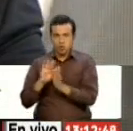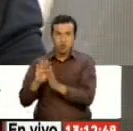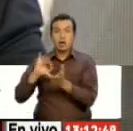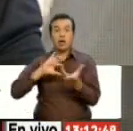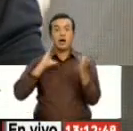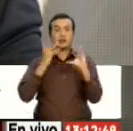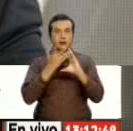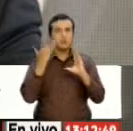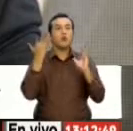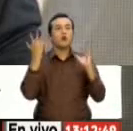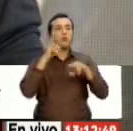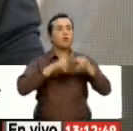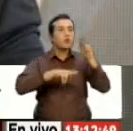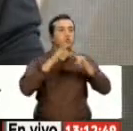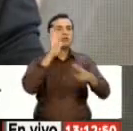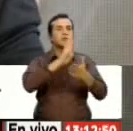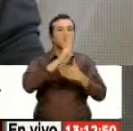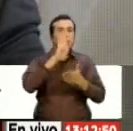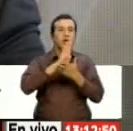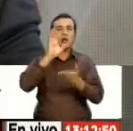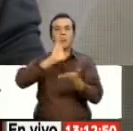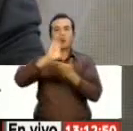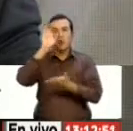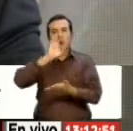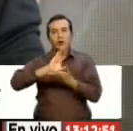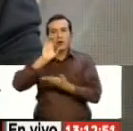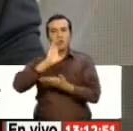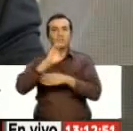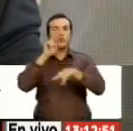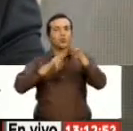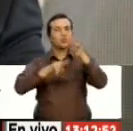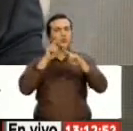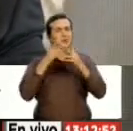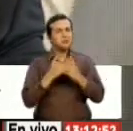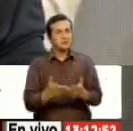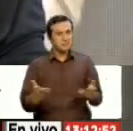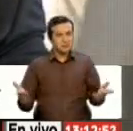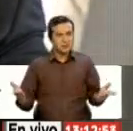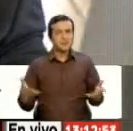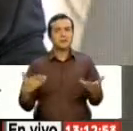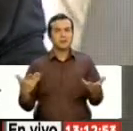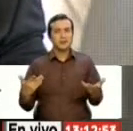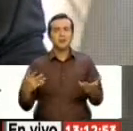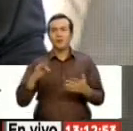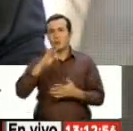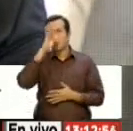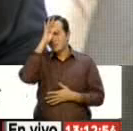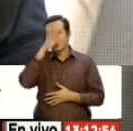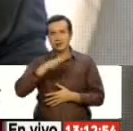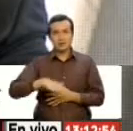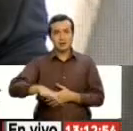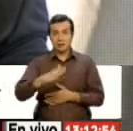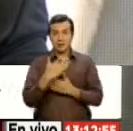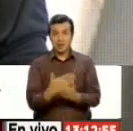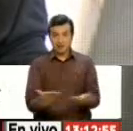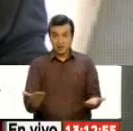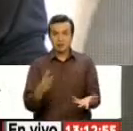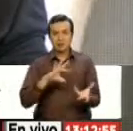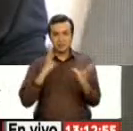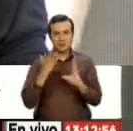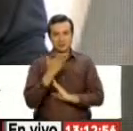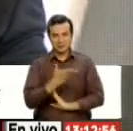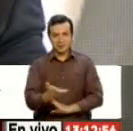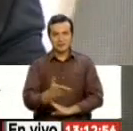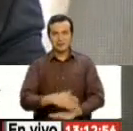con escuelas, se hace con colegios, se hace con obra pública y se hace con hospitales. Esto es revolución.